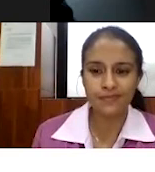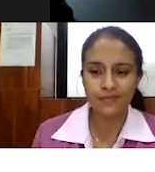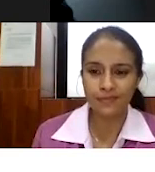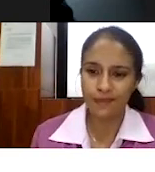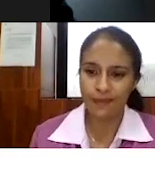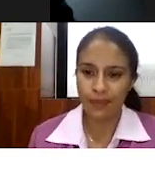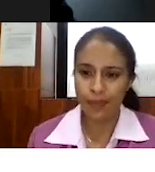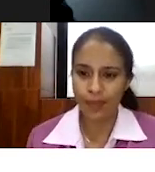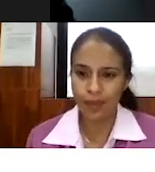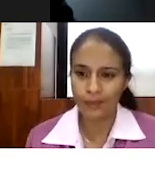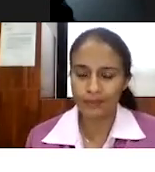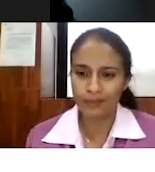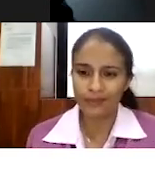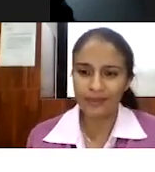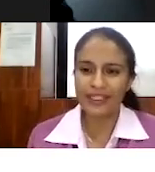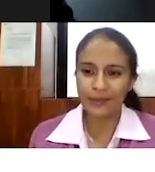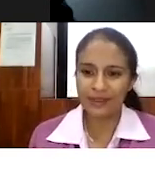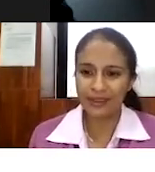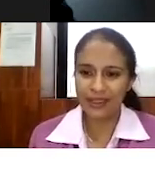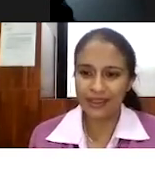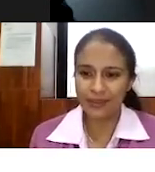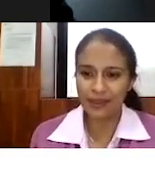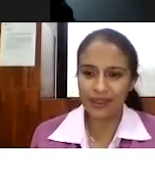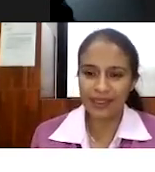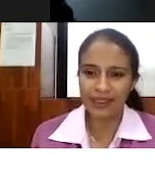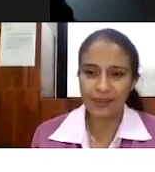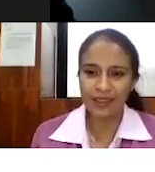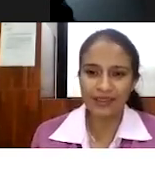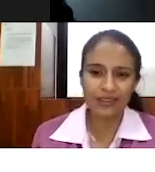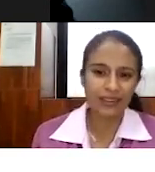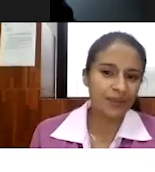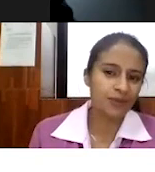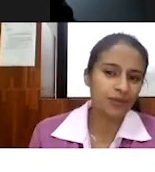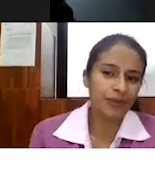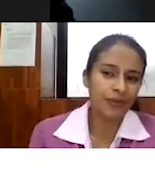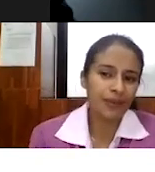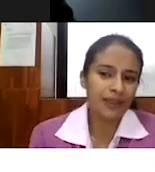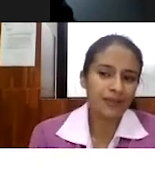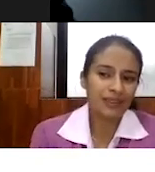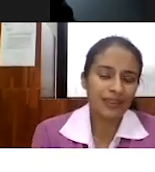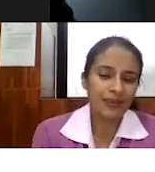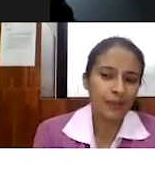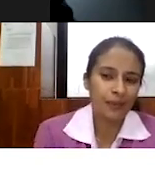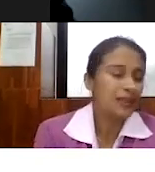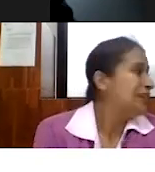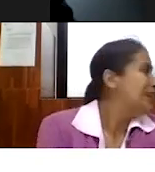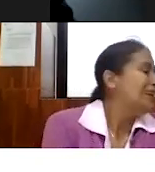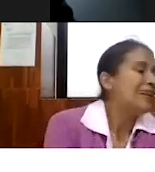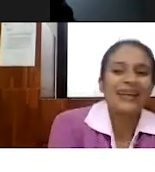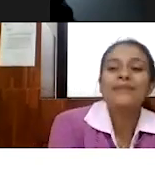Lo que no se vale, y le repito, es dar inicio a una maniobra y no concluirla. ¿De